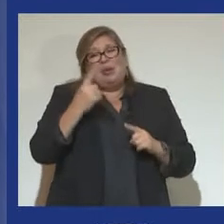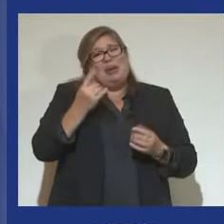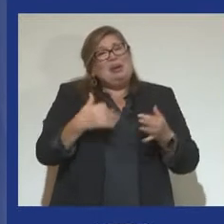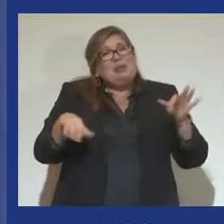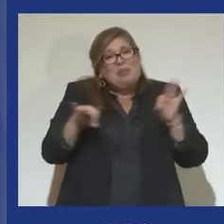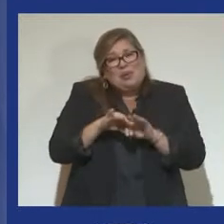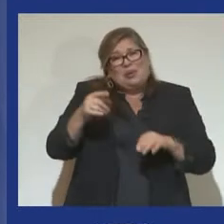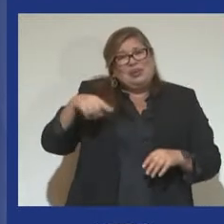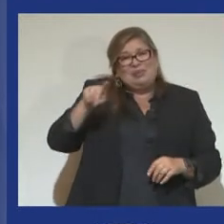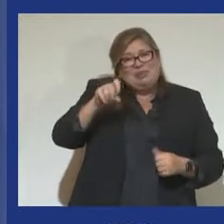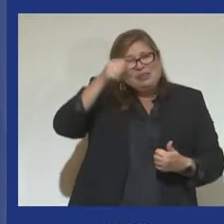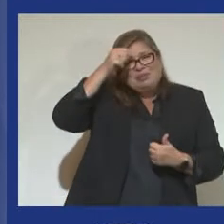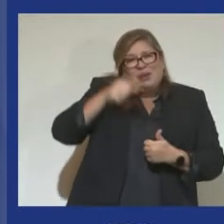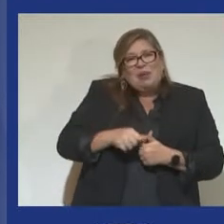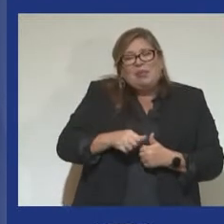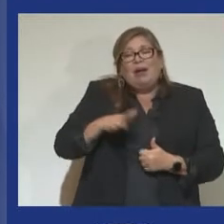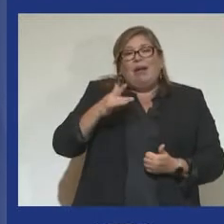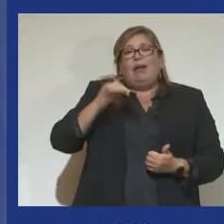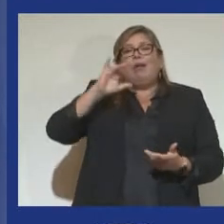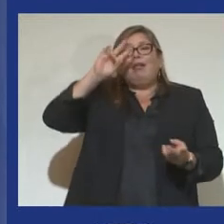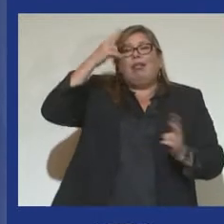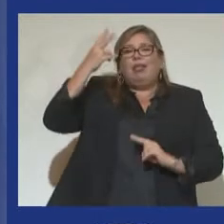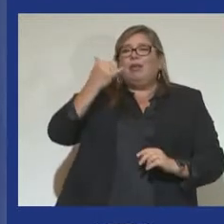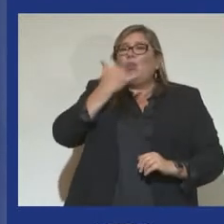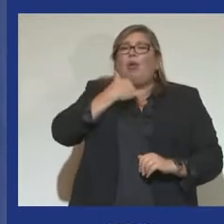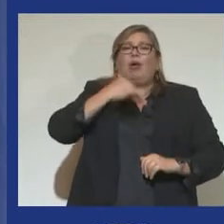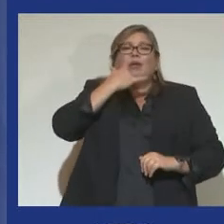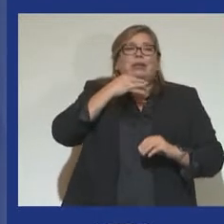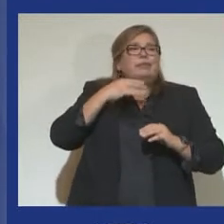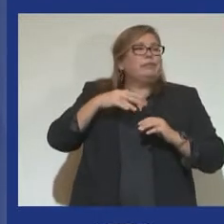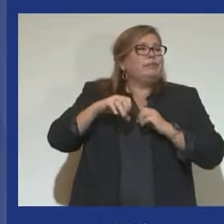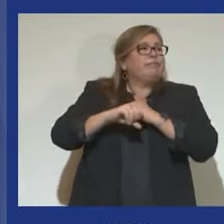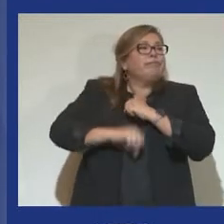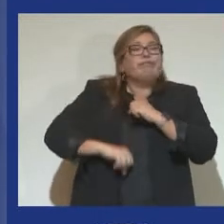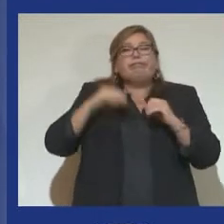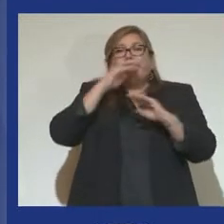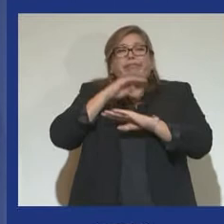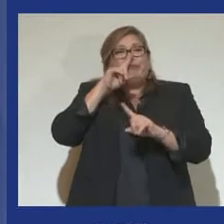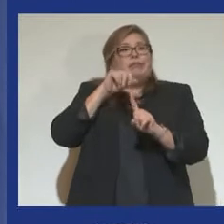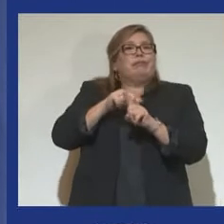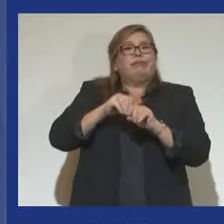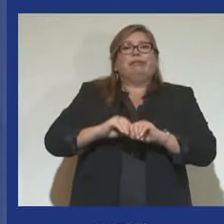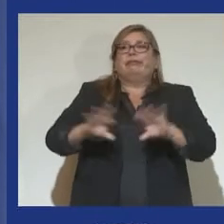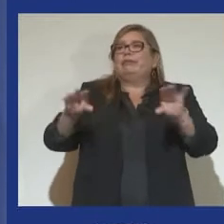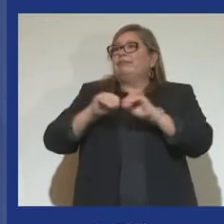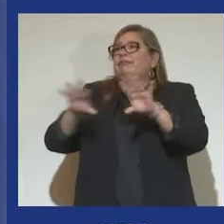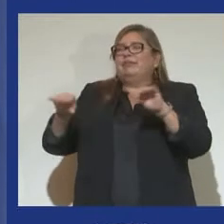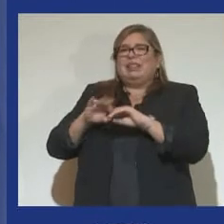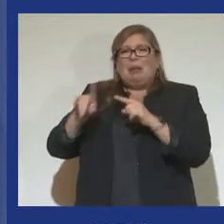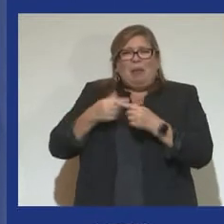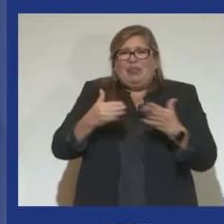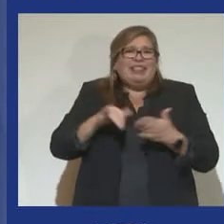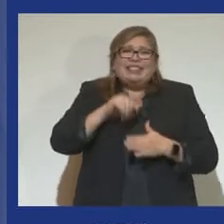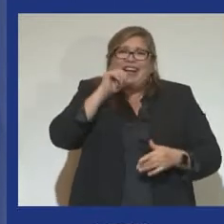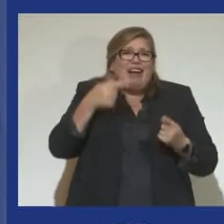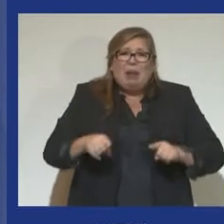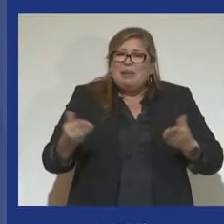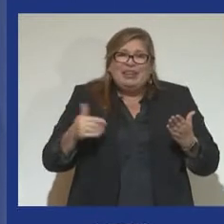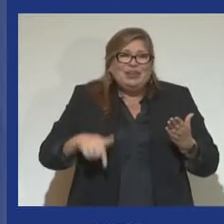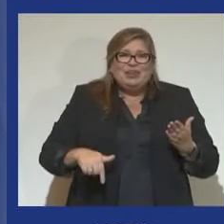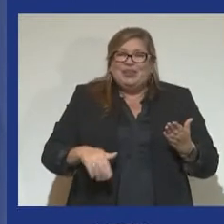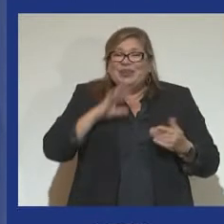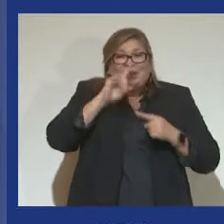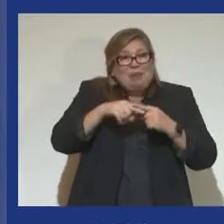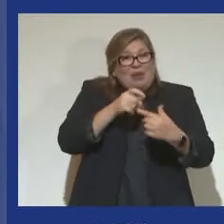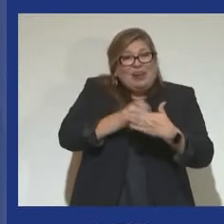hay gente que adrede está desinformando al público acerca de las cosas que no están pasando en el estado particularmente